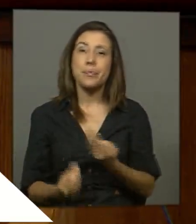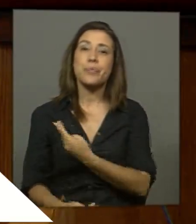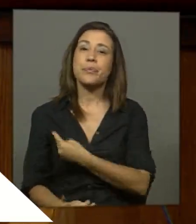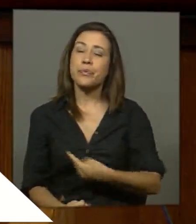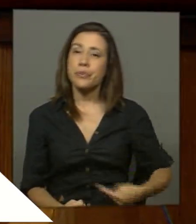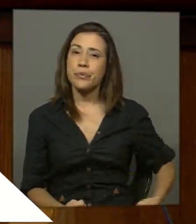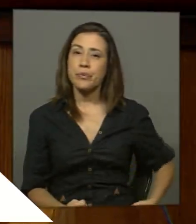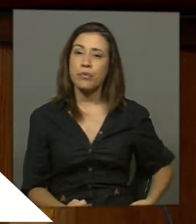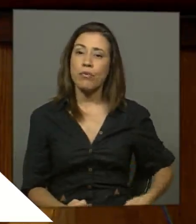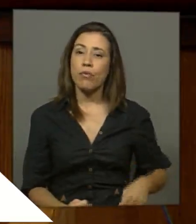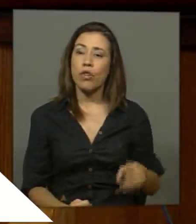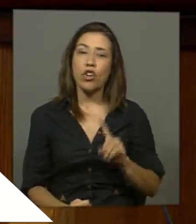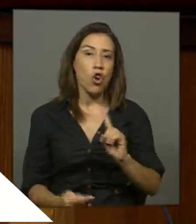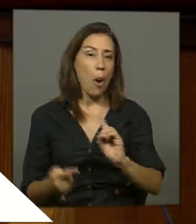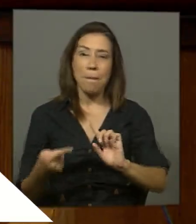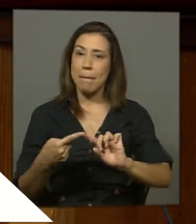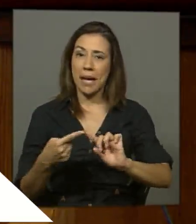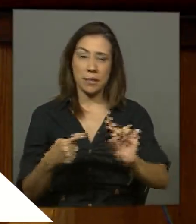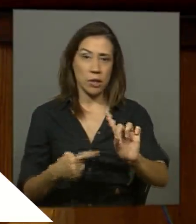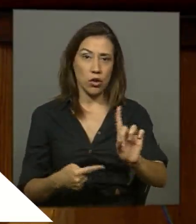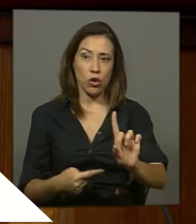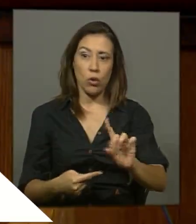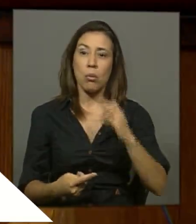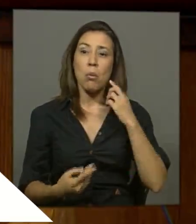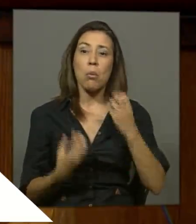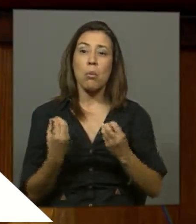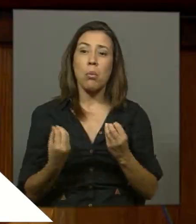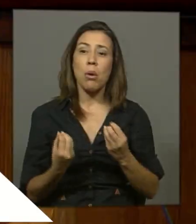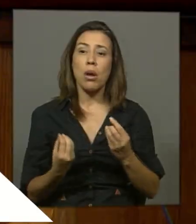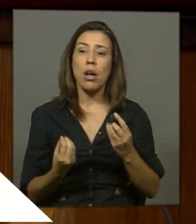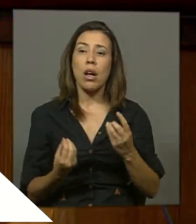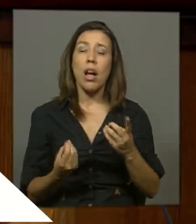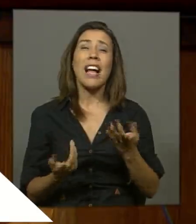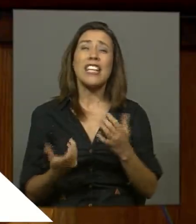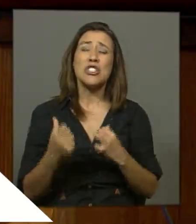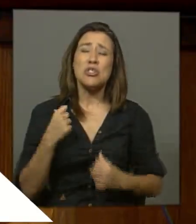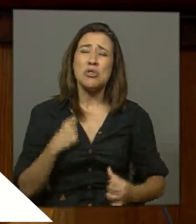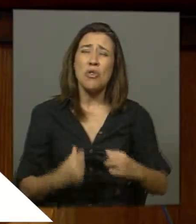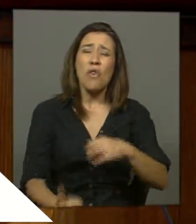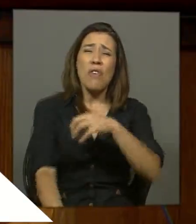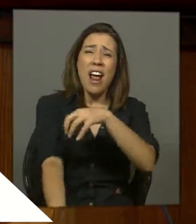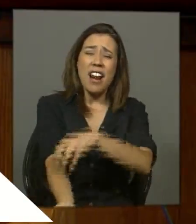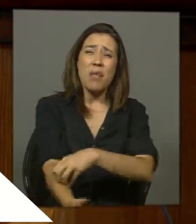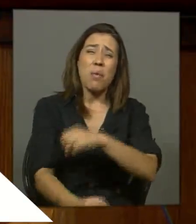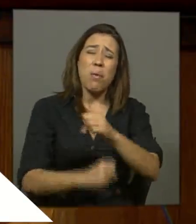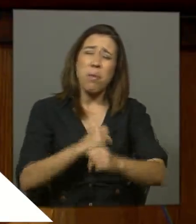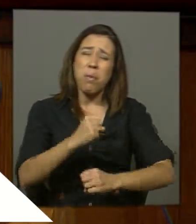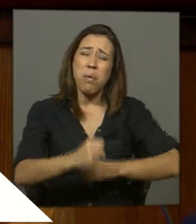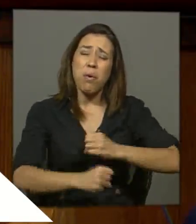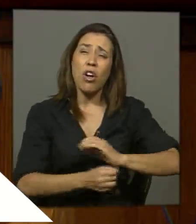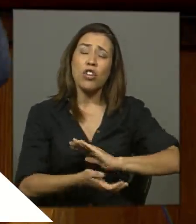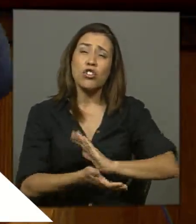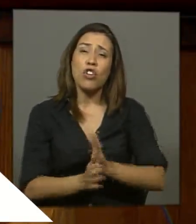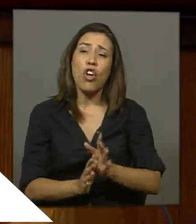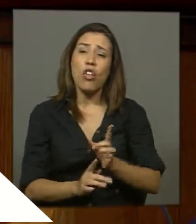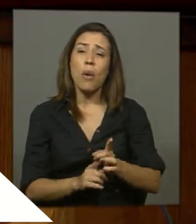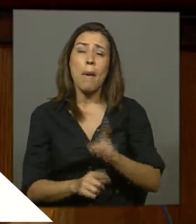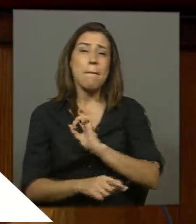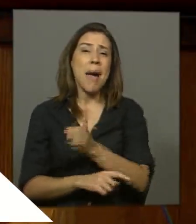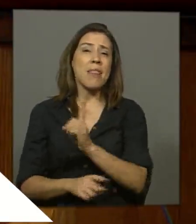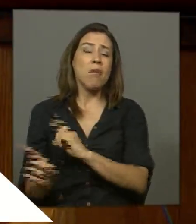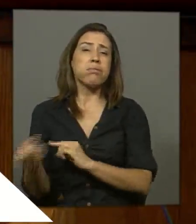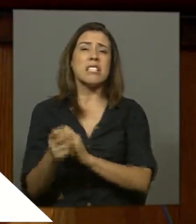gobierno no va a participar porque si algo ha sufrido esta región durante siglos haido que todo se les manda desde